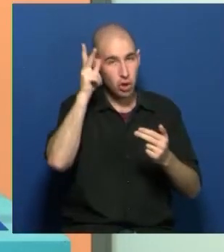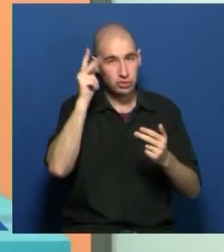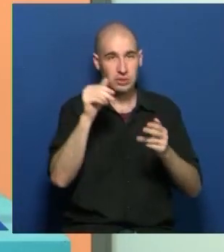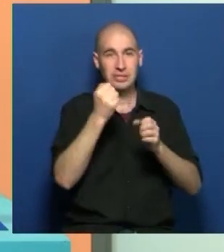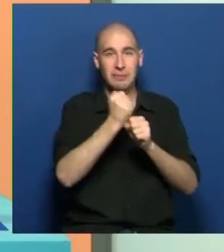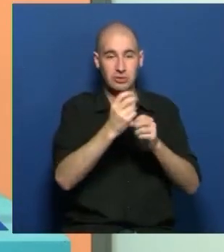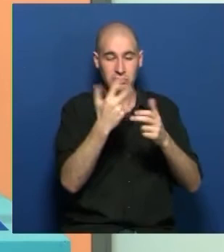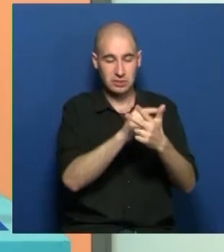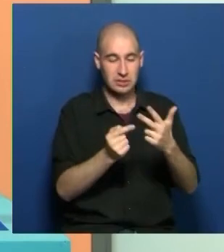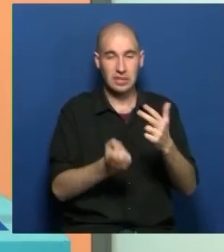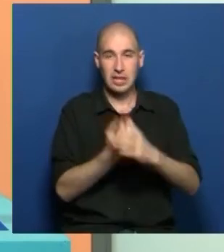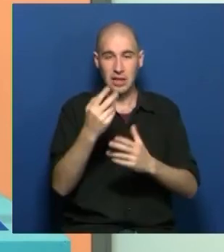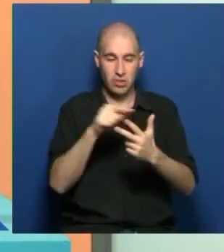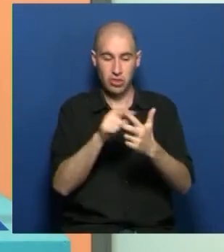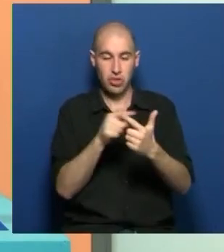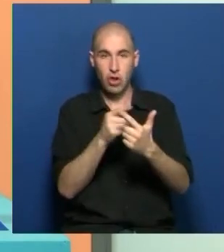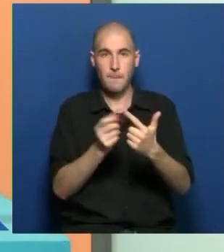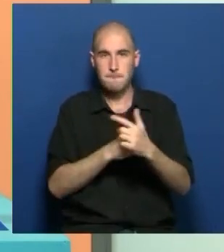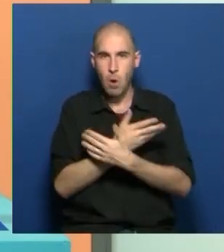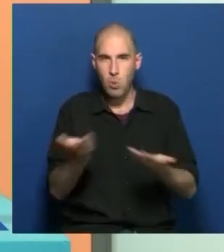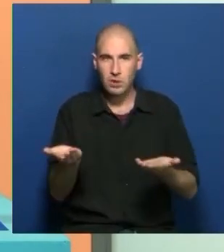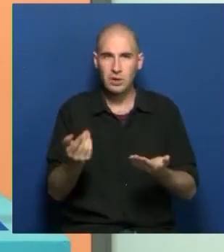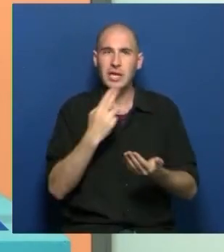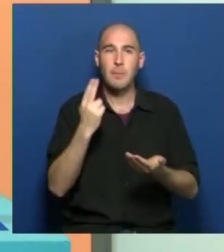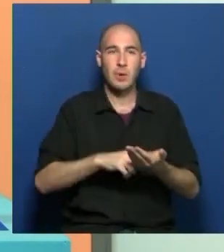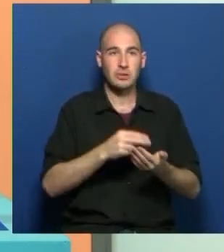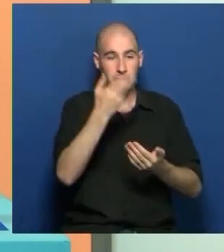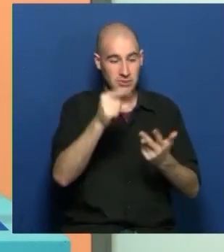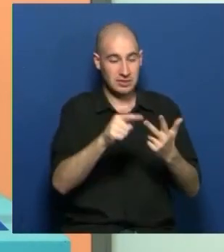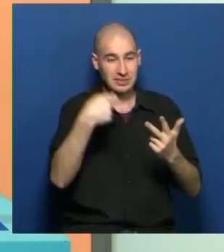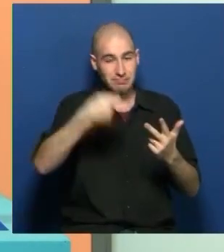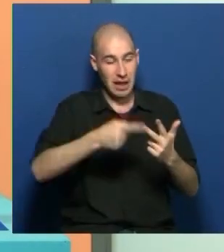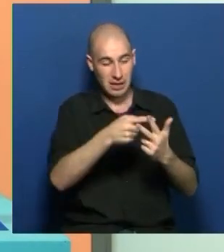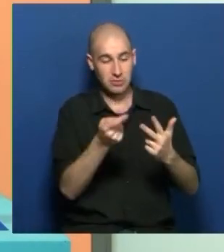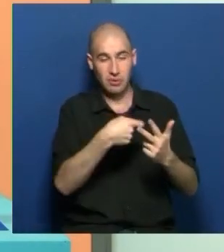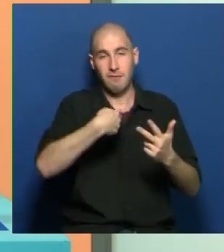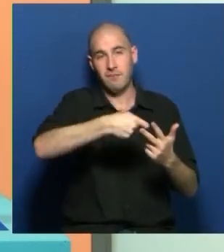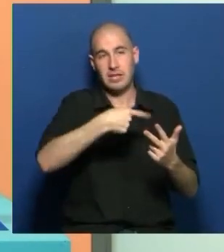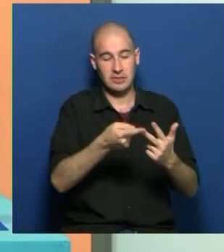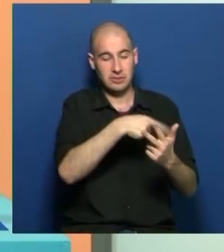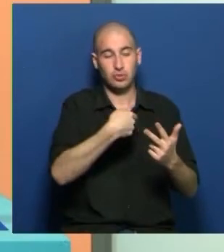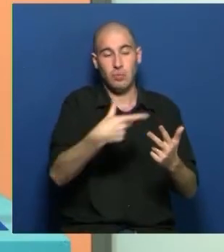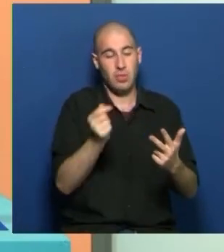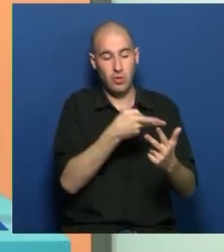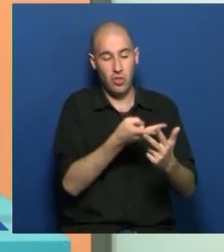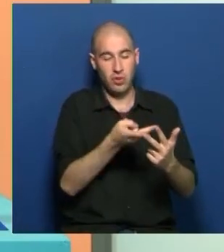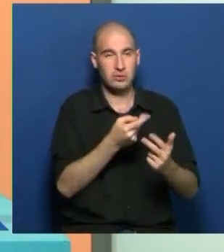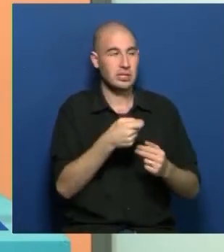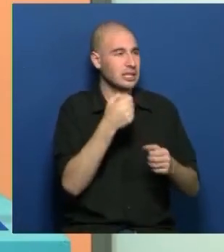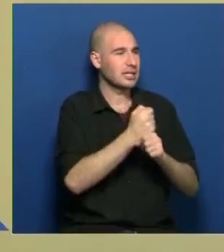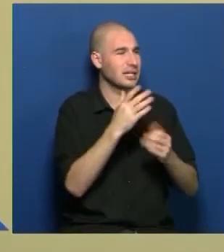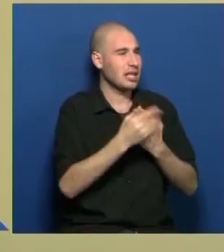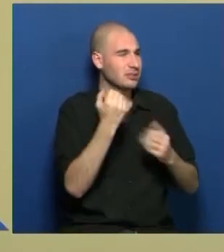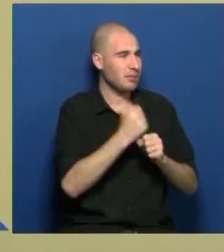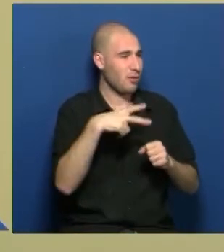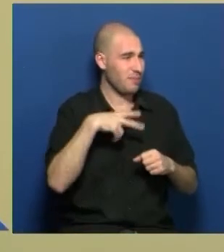empleos que se han creado, 2 han sido en el sector público. Es decir, que con los impuestos que paga ese tercer trabajador, tenemos que financiar el salario de los otros 2. Los costos laborales en el